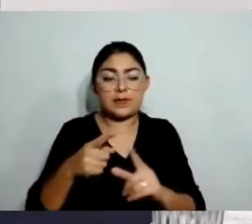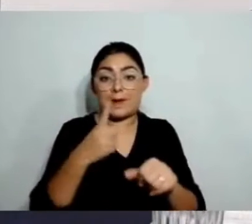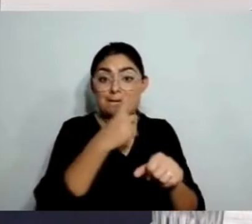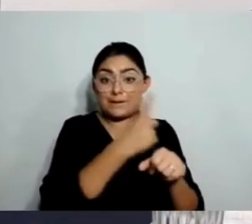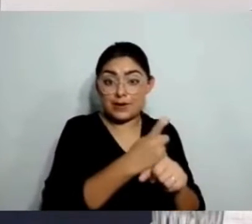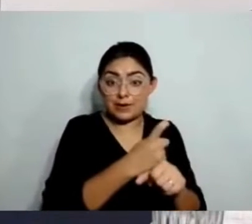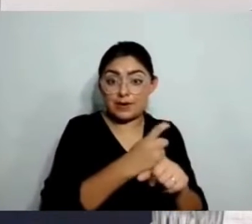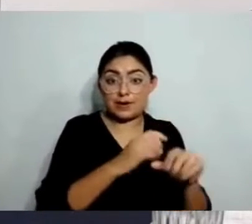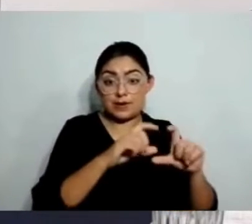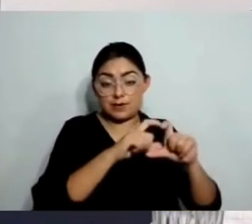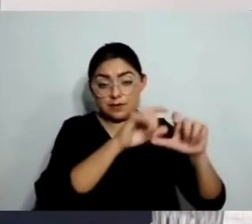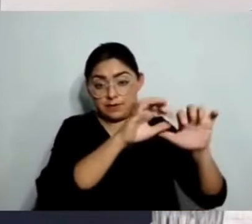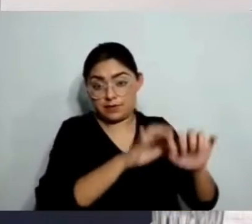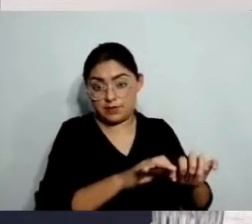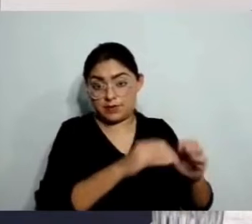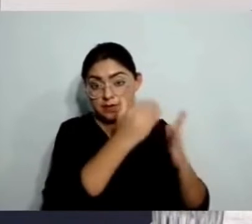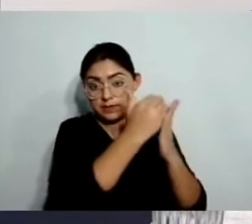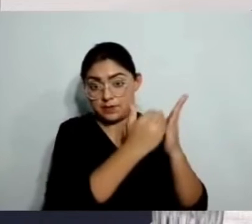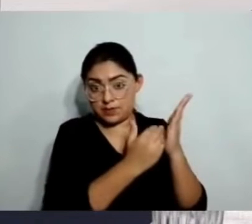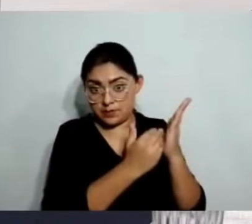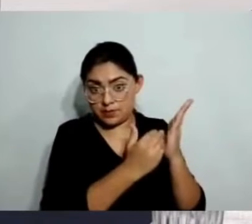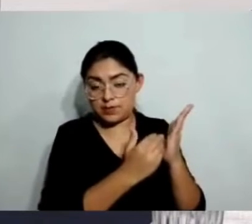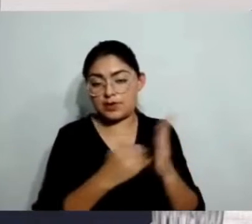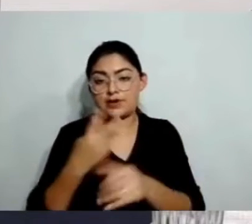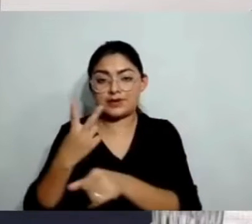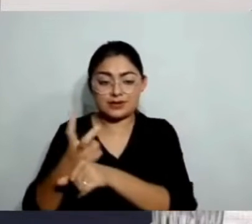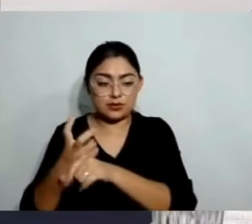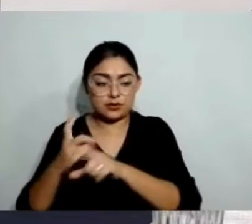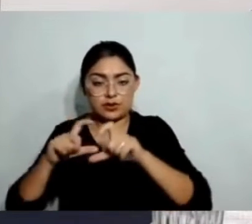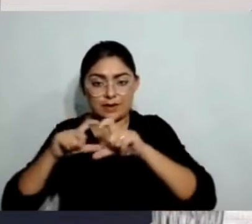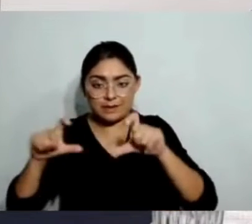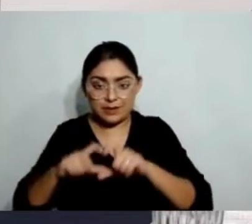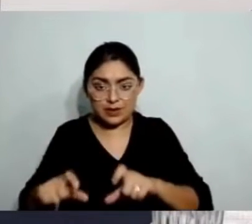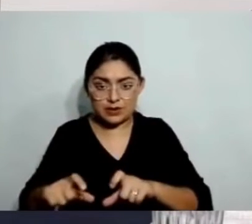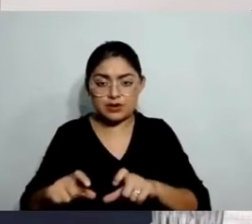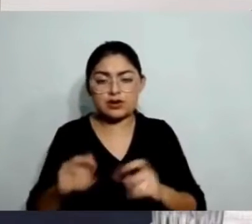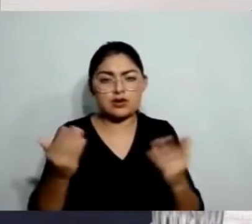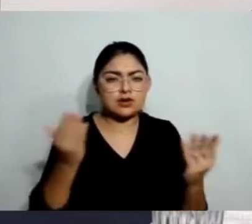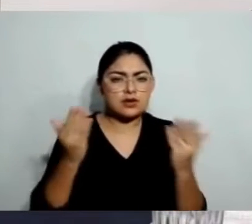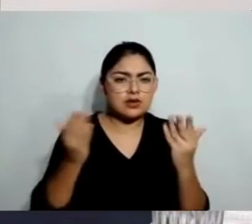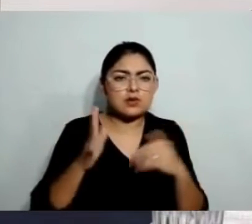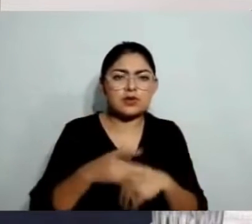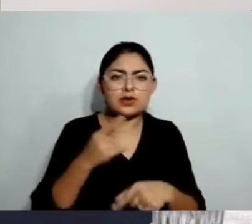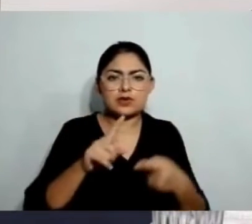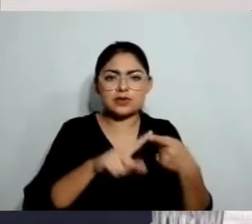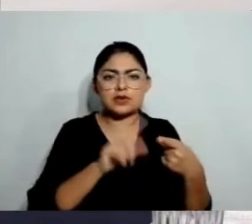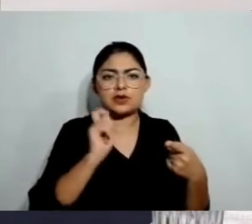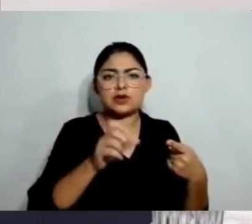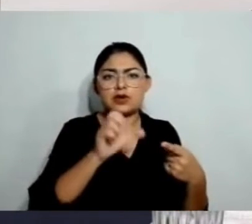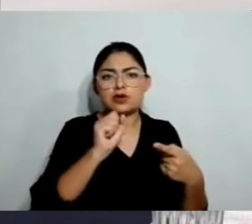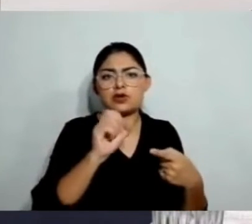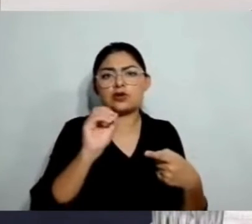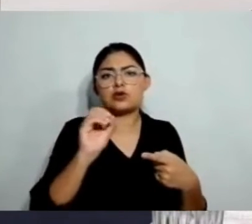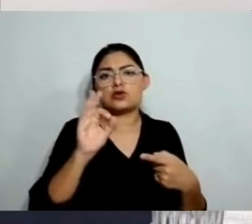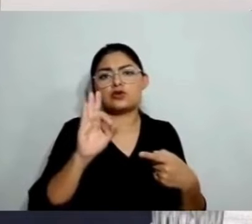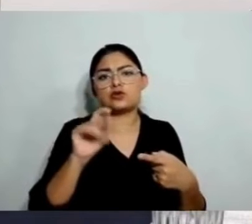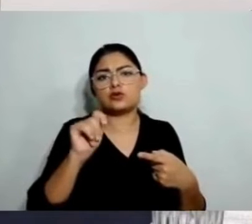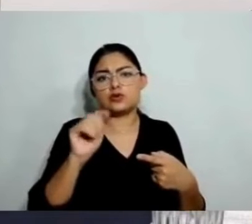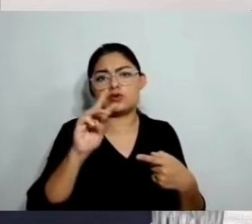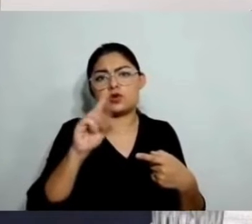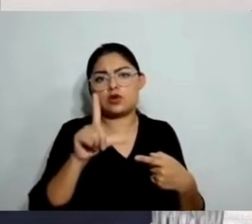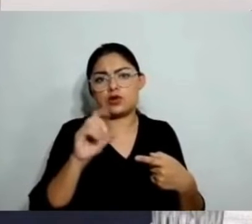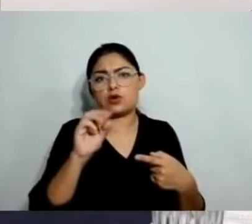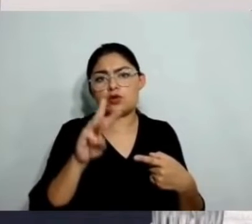que el segundo se basa sobre todo en lo que llaman soft Law o criterios no